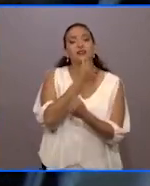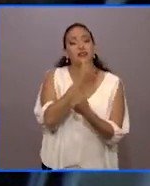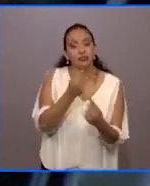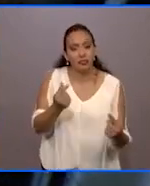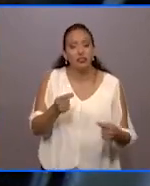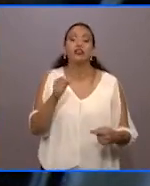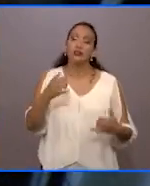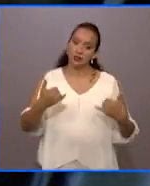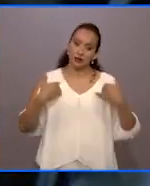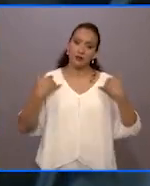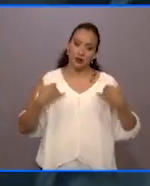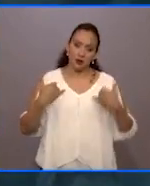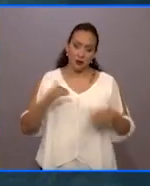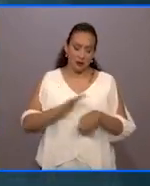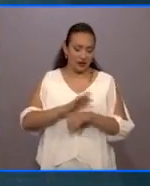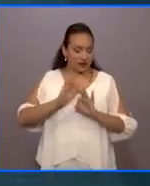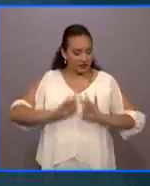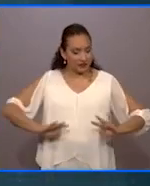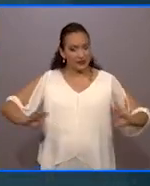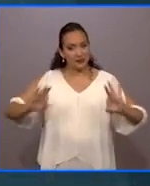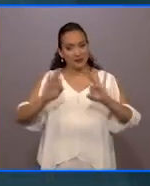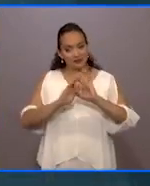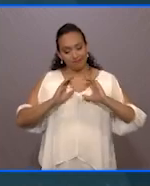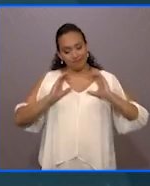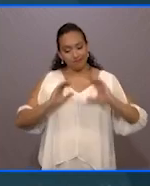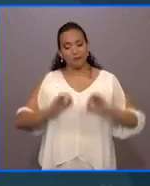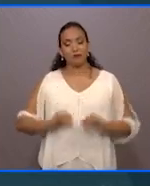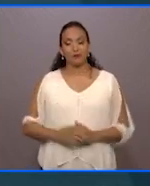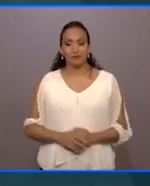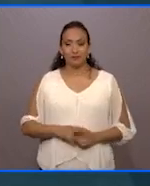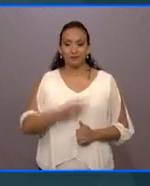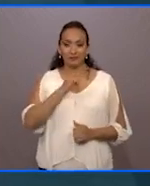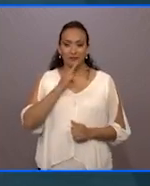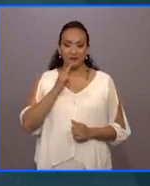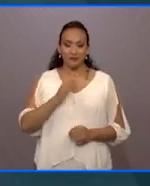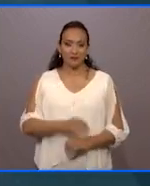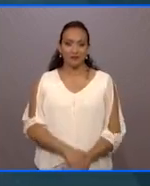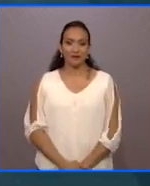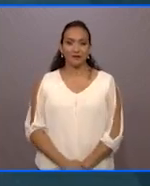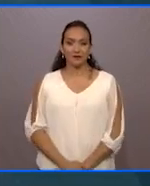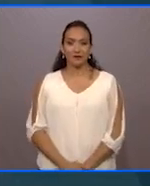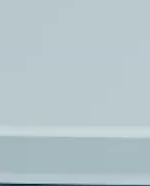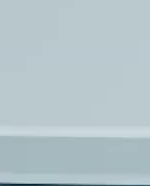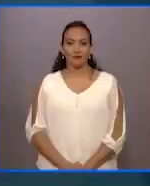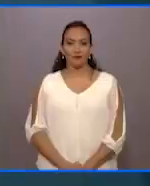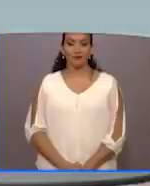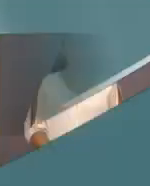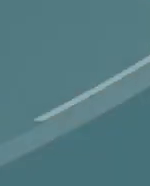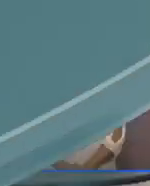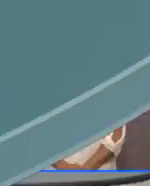y adolescentes. Para el canal del Poder Judicial de la Federación, Laura Murillo.